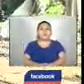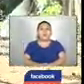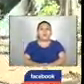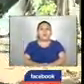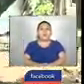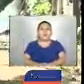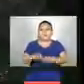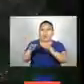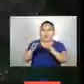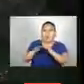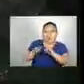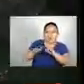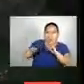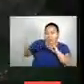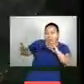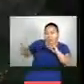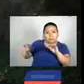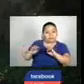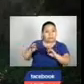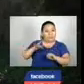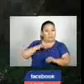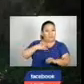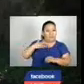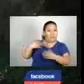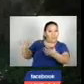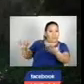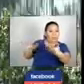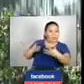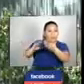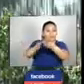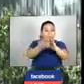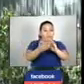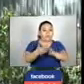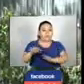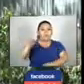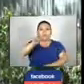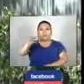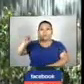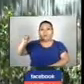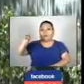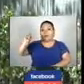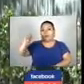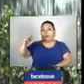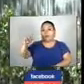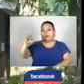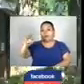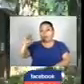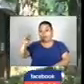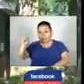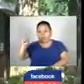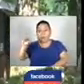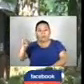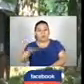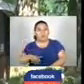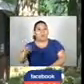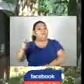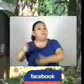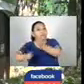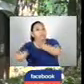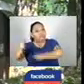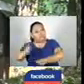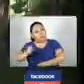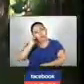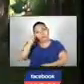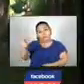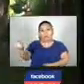Aislados del desarrollo, afirman que se sienten los que viven en la comunidad Los Ángeles de Golén, en Usulután, quienes han visto pasar y